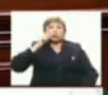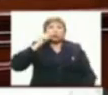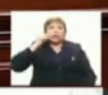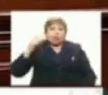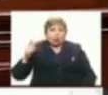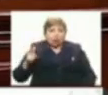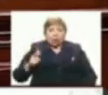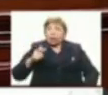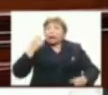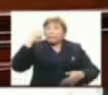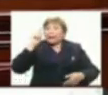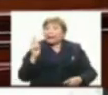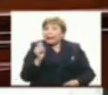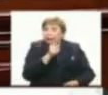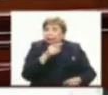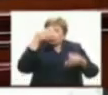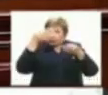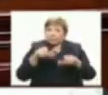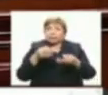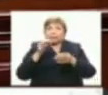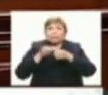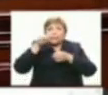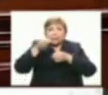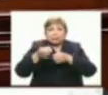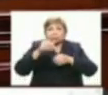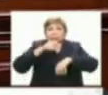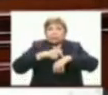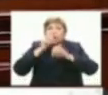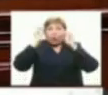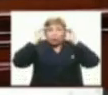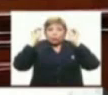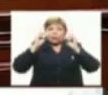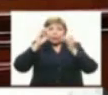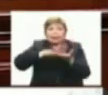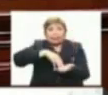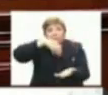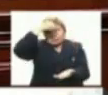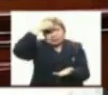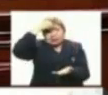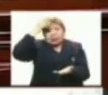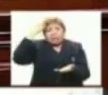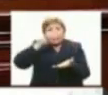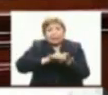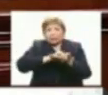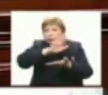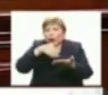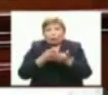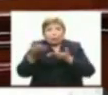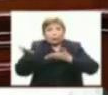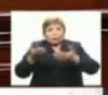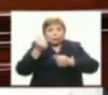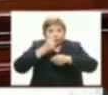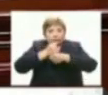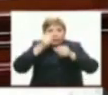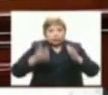lenguas. Para ello se debe determinar plazos máximos y oportunidades de aprendizaje para que todos los servidores y